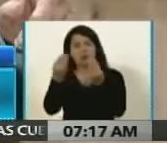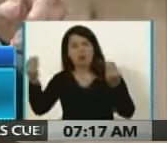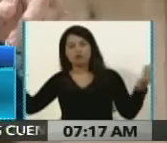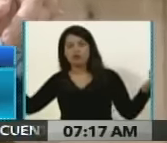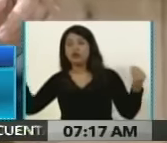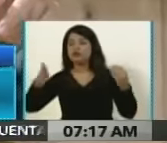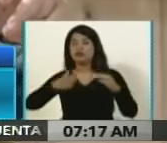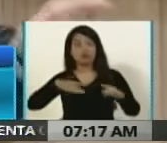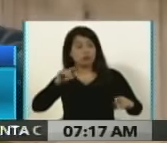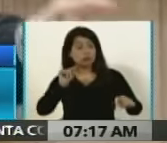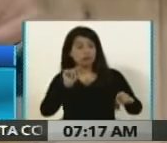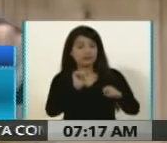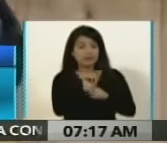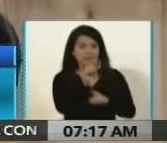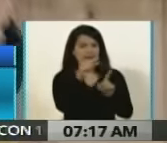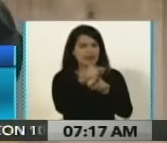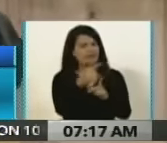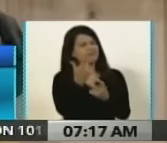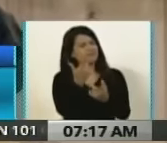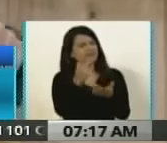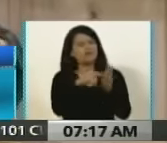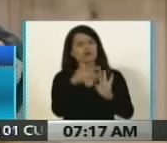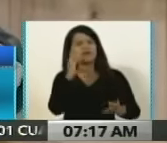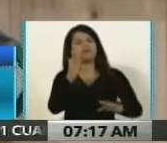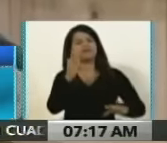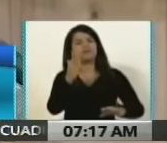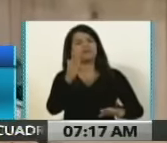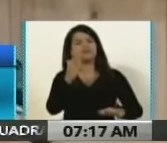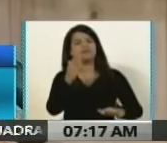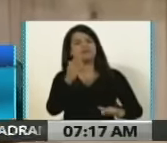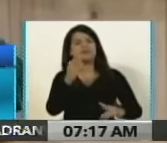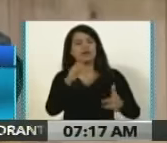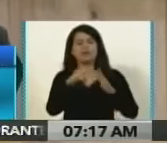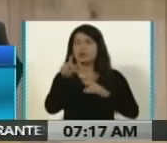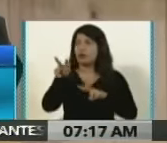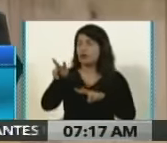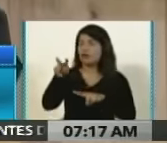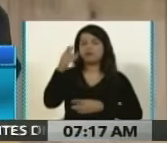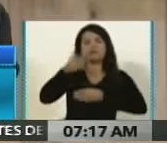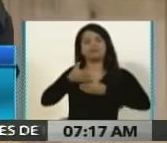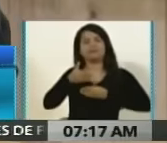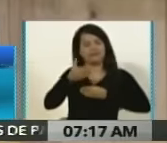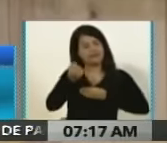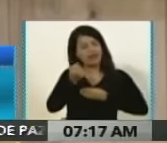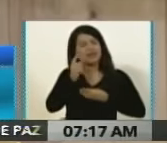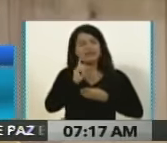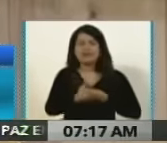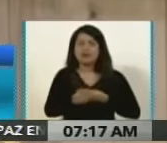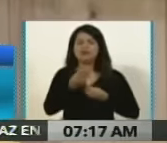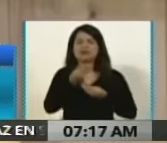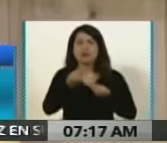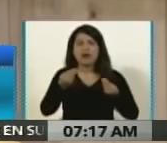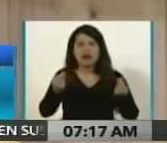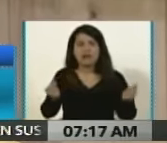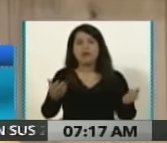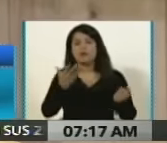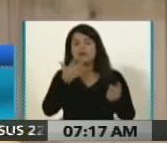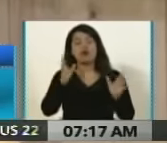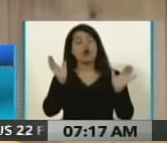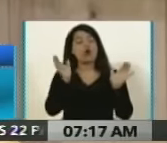juzgas. Y no es fácil retirar los calificativos. Entonces yo creo que cuando nos dirigimos a la